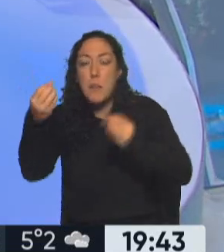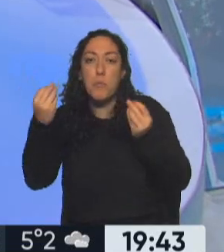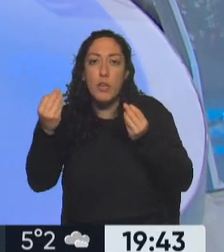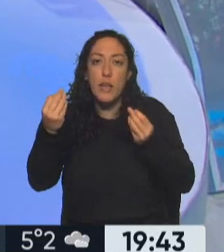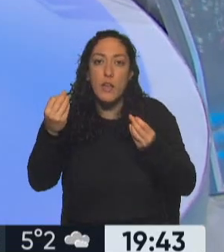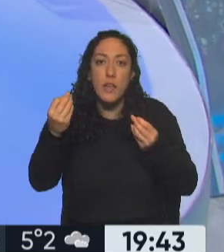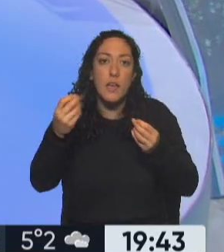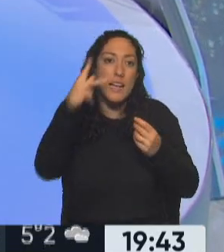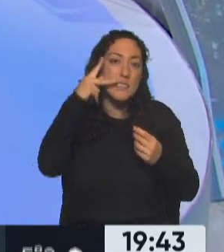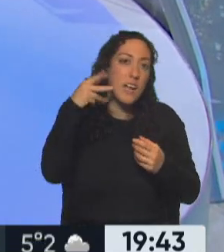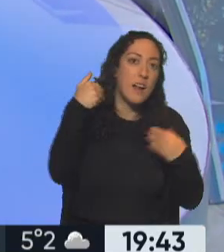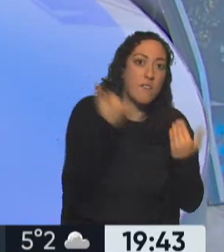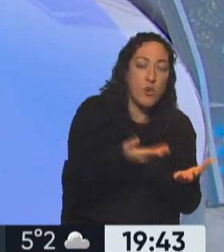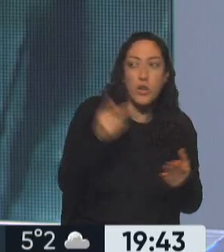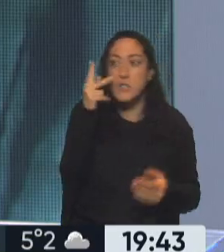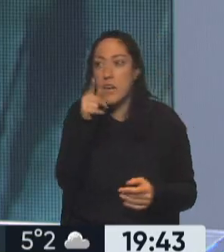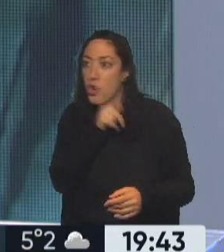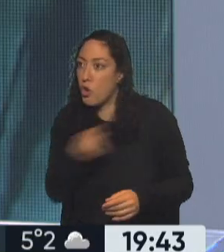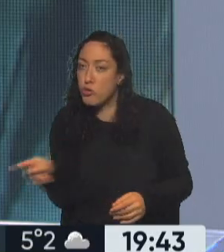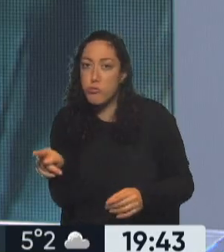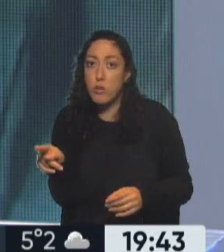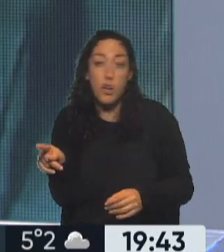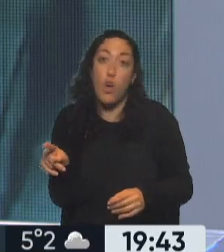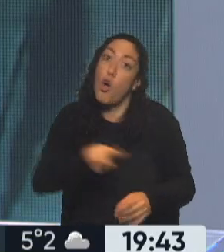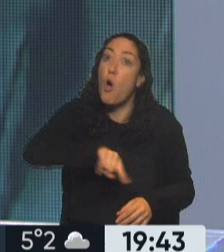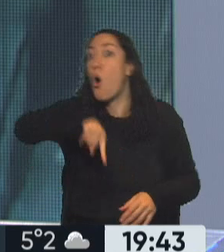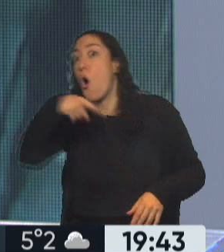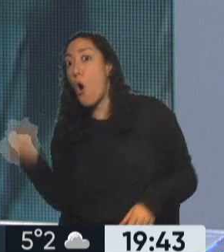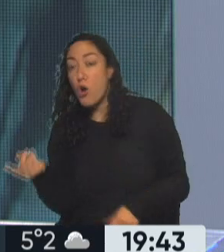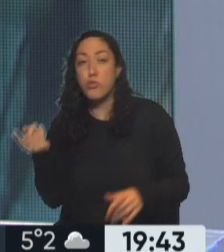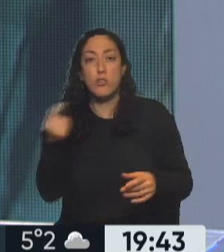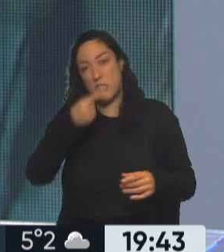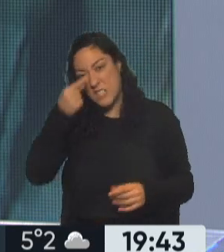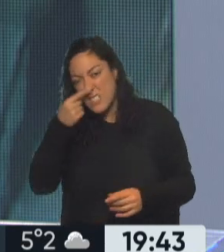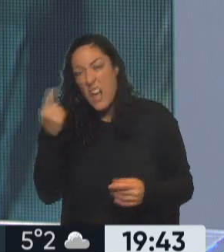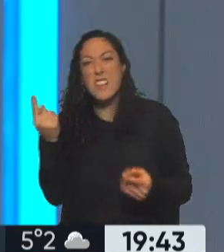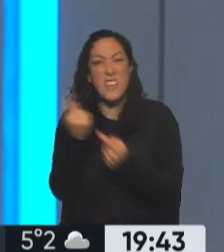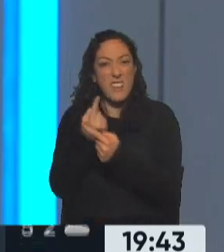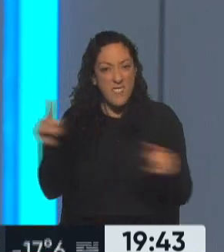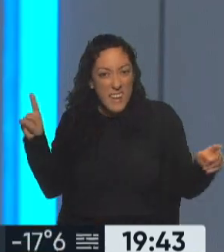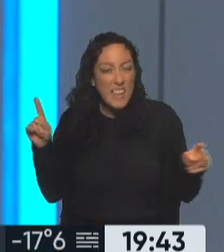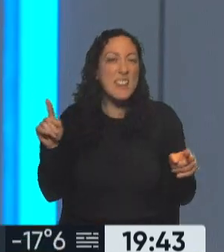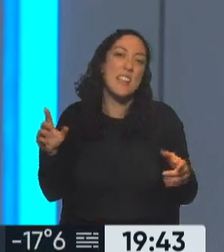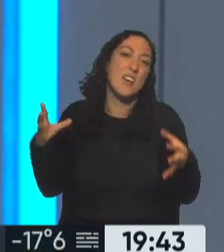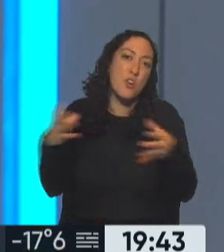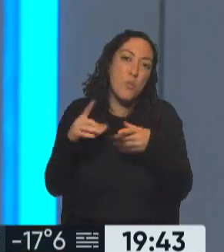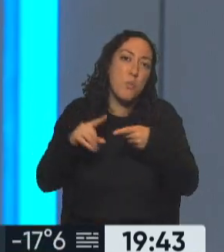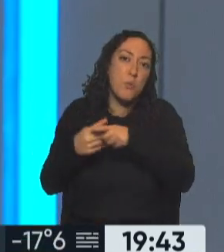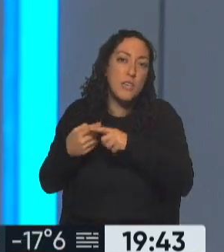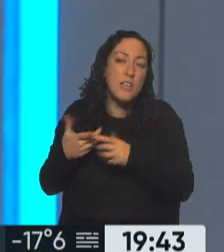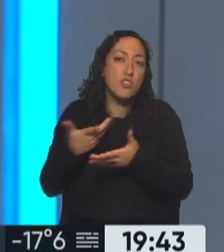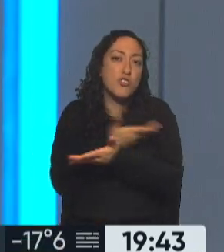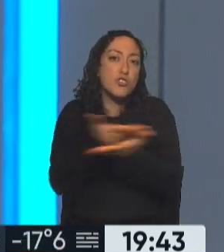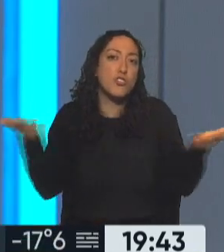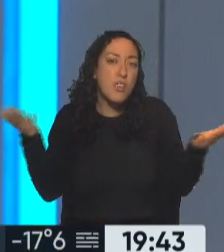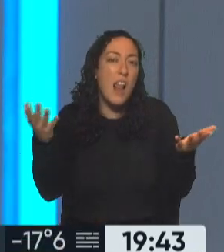clivaje hacia uno mucho más relevante o más interesante o más colorido, que es el de la política contra la sociedad indignada. O